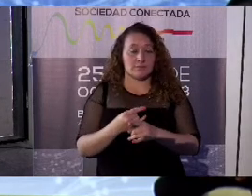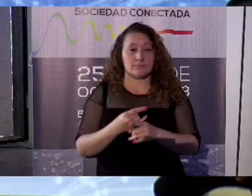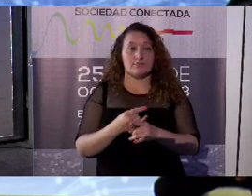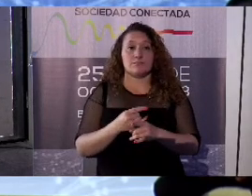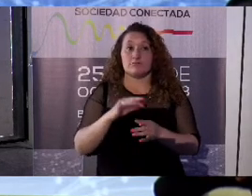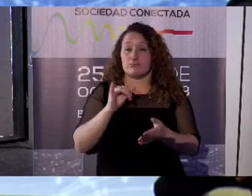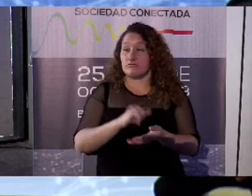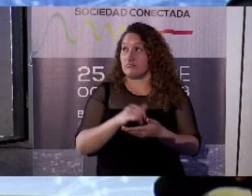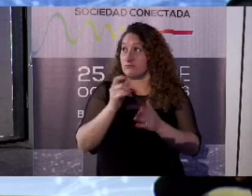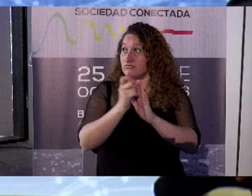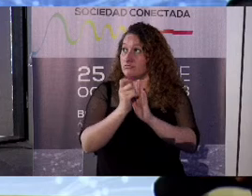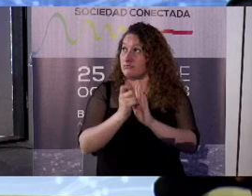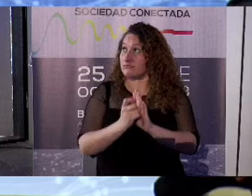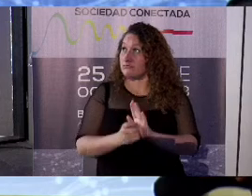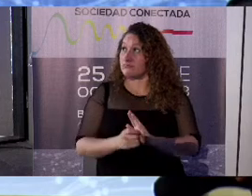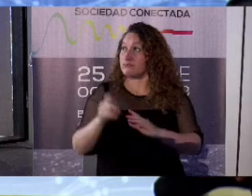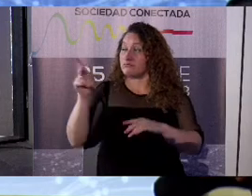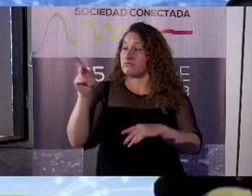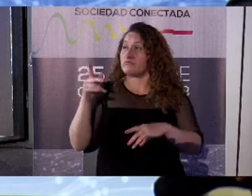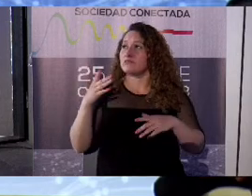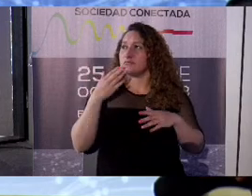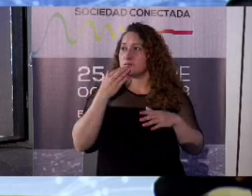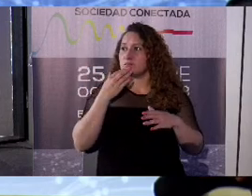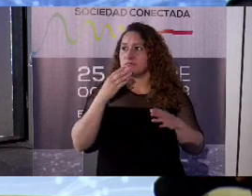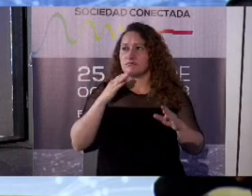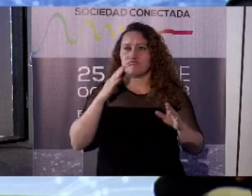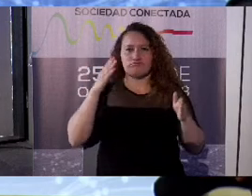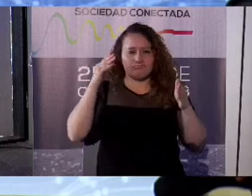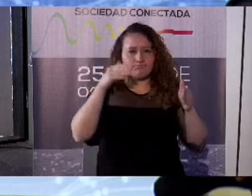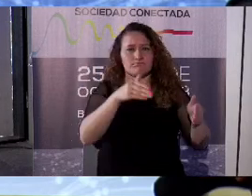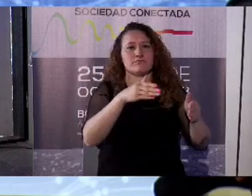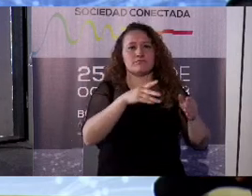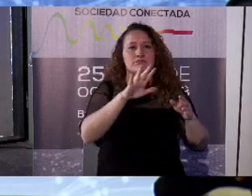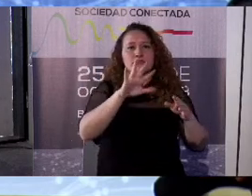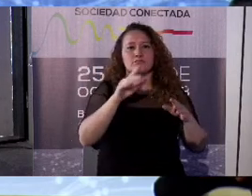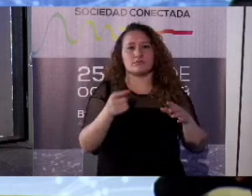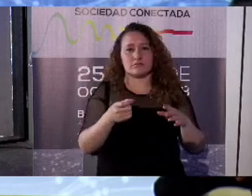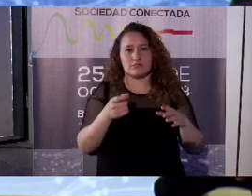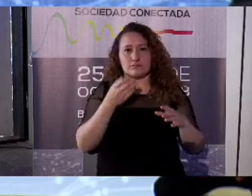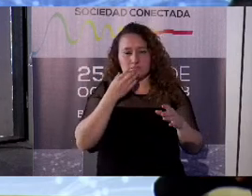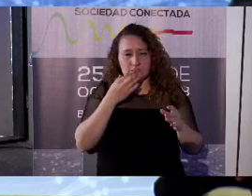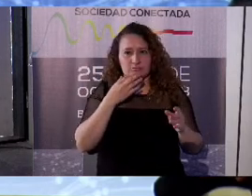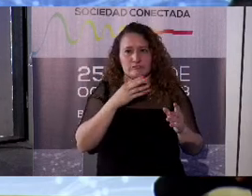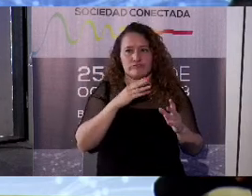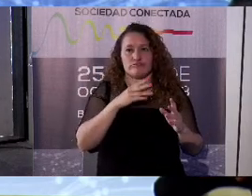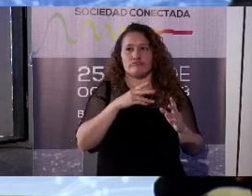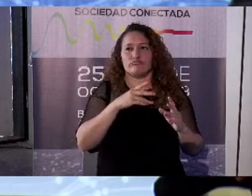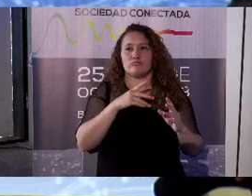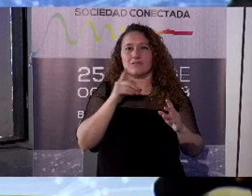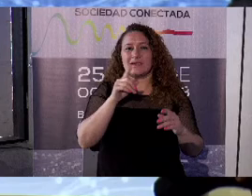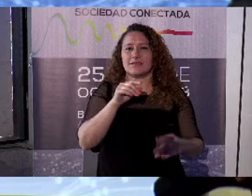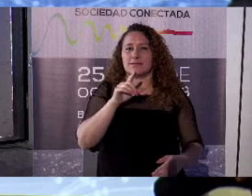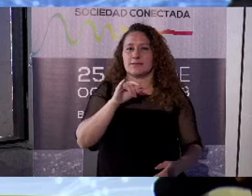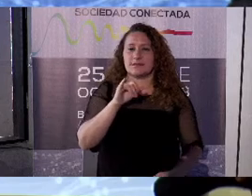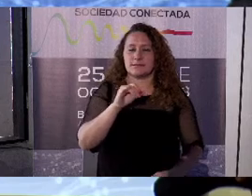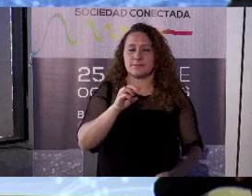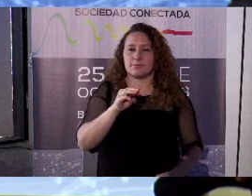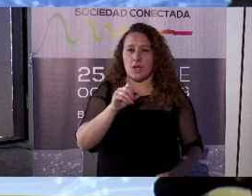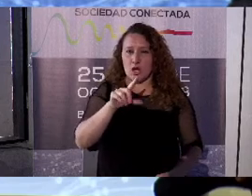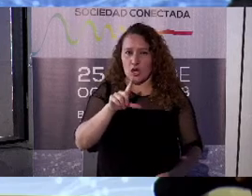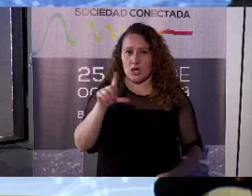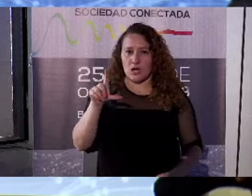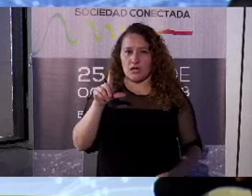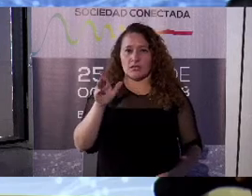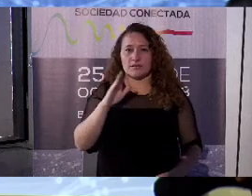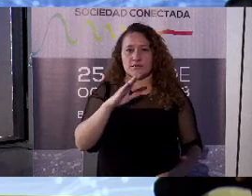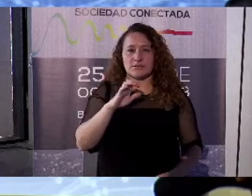estos son puntos que hemos hecho encaminados por ejemplo a 5g a no cobrar por ejemplo eh small sales que estén dentro del área de una